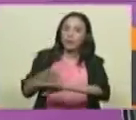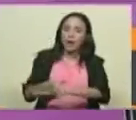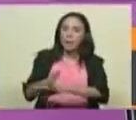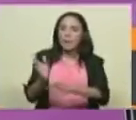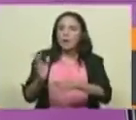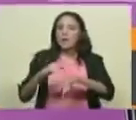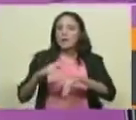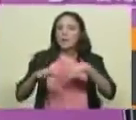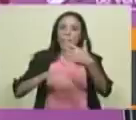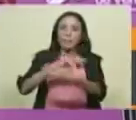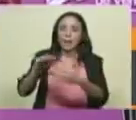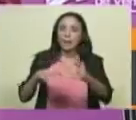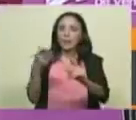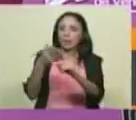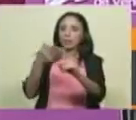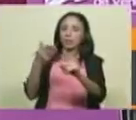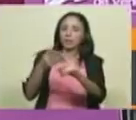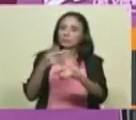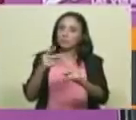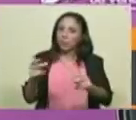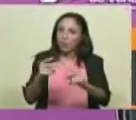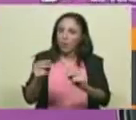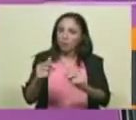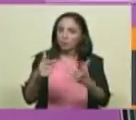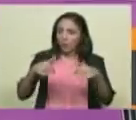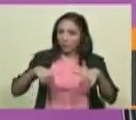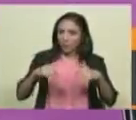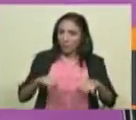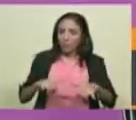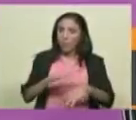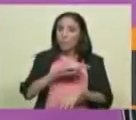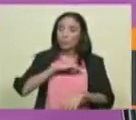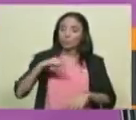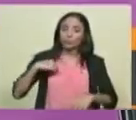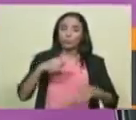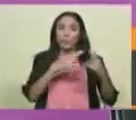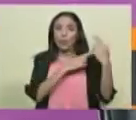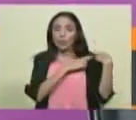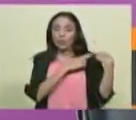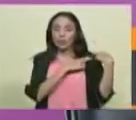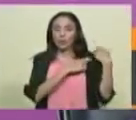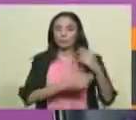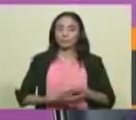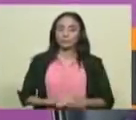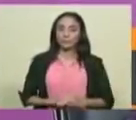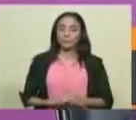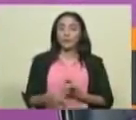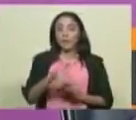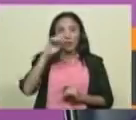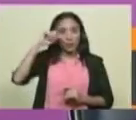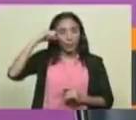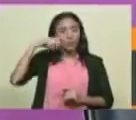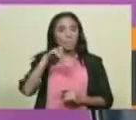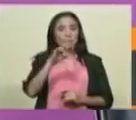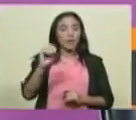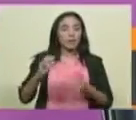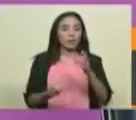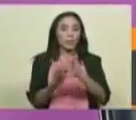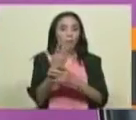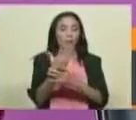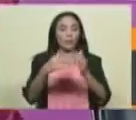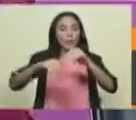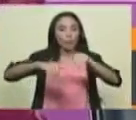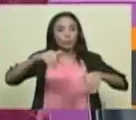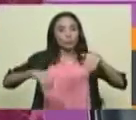Allá a la derecha, allá el imperialismo. El próximo 20 de mayo tenemos elecciones